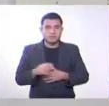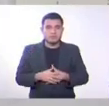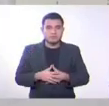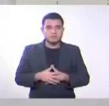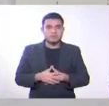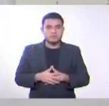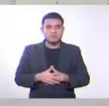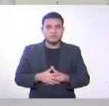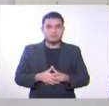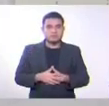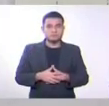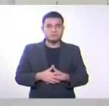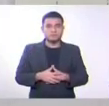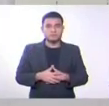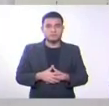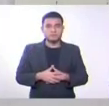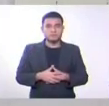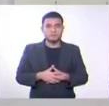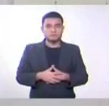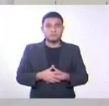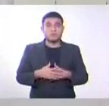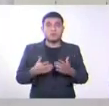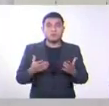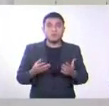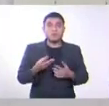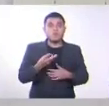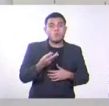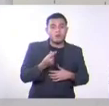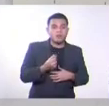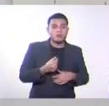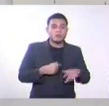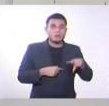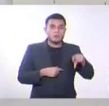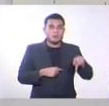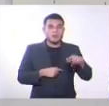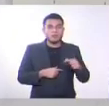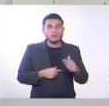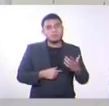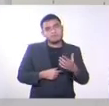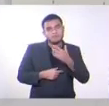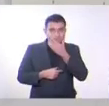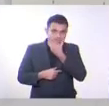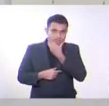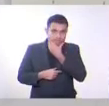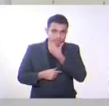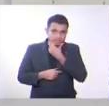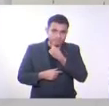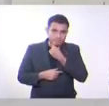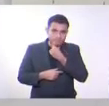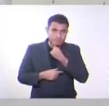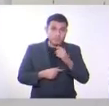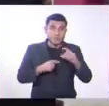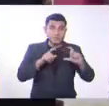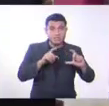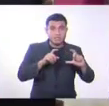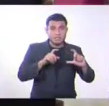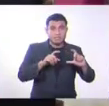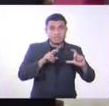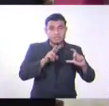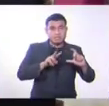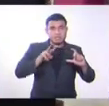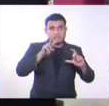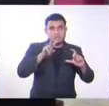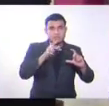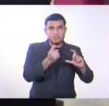¿y cuánto vale PQ? Aquí lo tengo al cuadrado. Sí, entonces tenemos que quitar ese cuadrado, ¿verdad? ¿Cómo hacemos